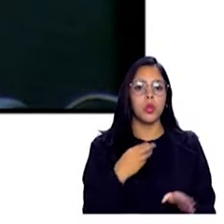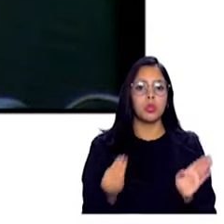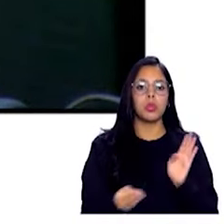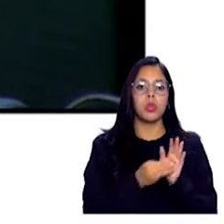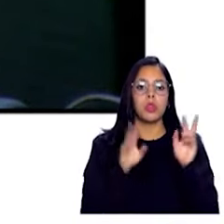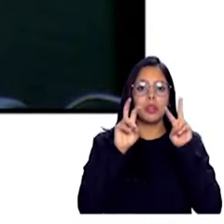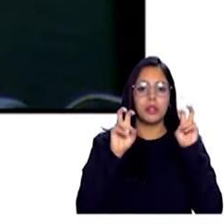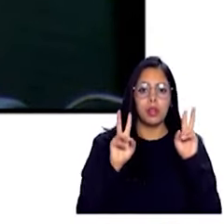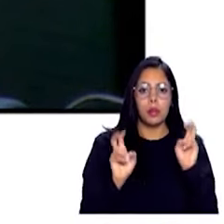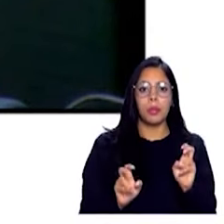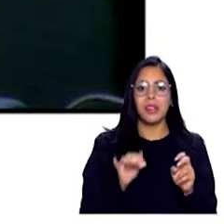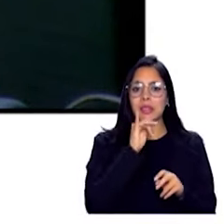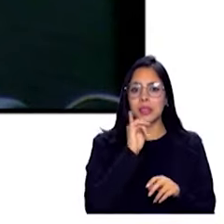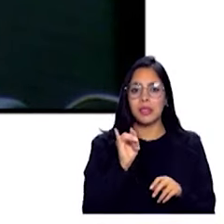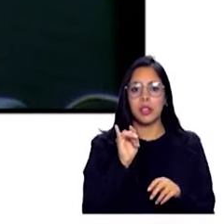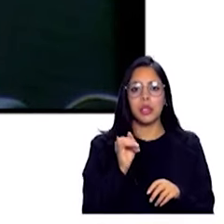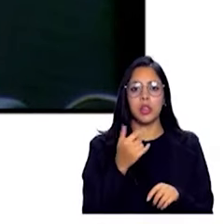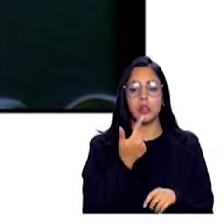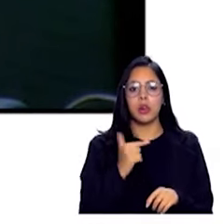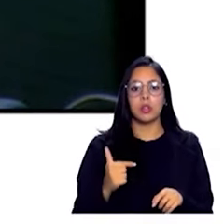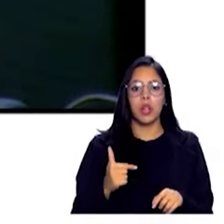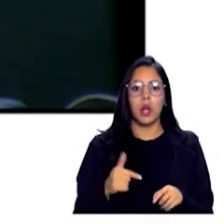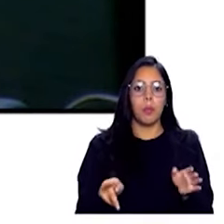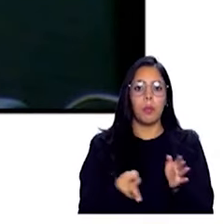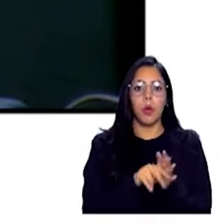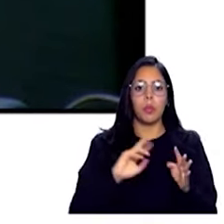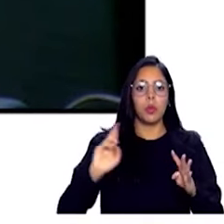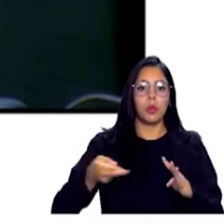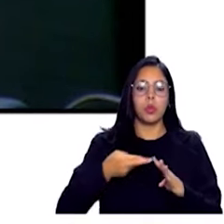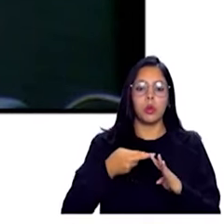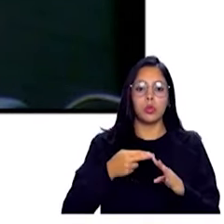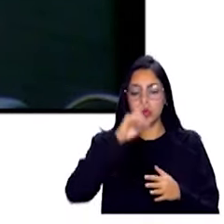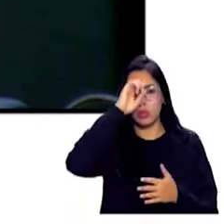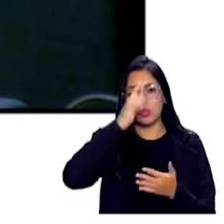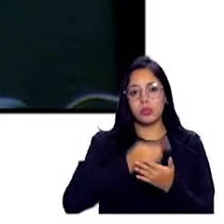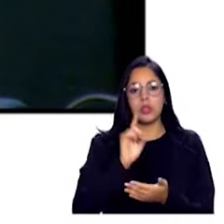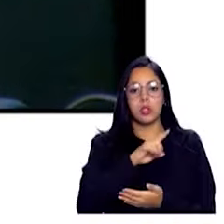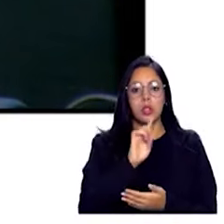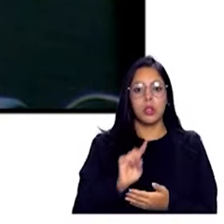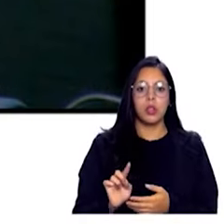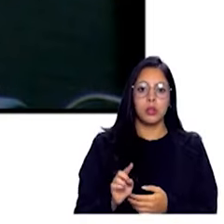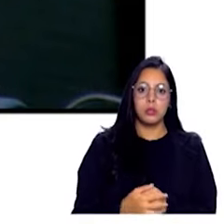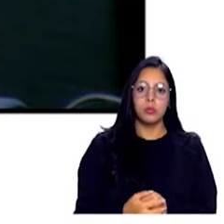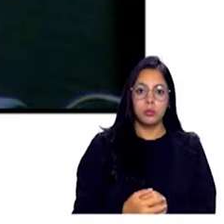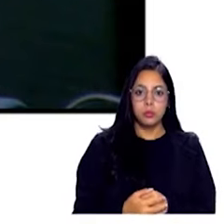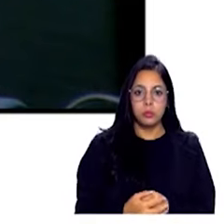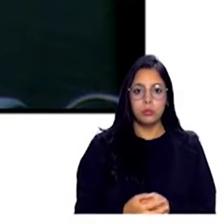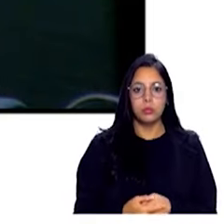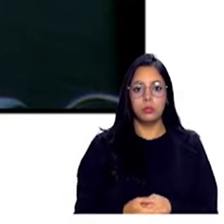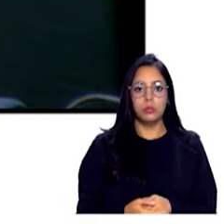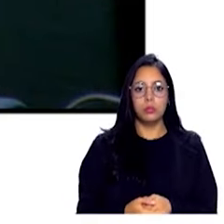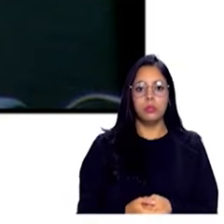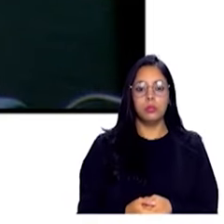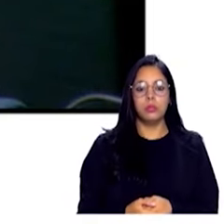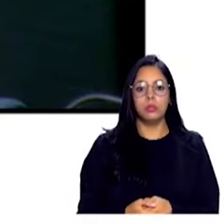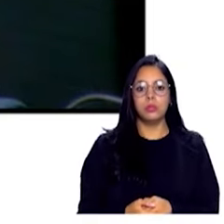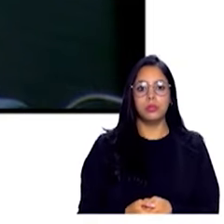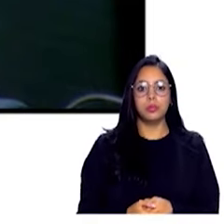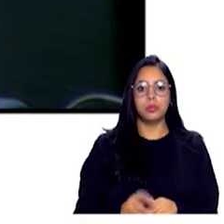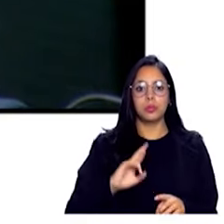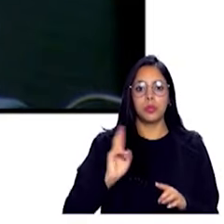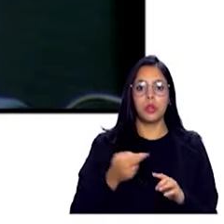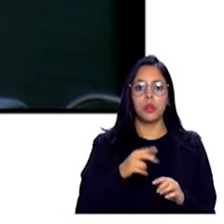apela sin embargo este criterio Bueno pues tiene alguna modulación lo digo Porque